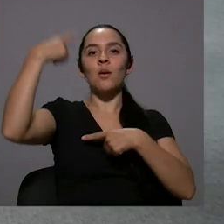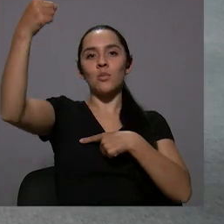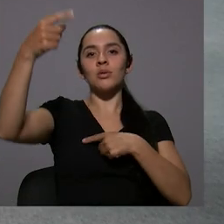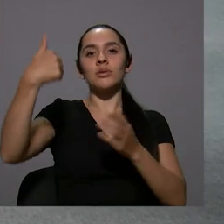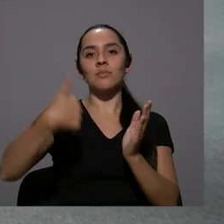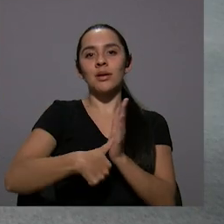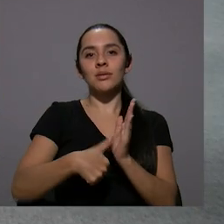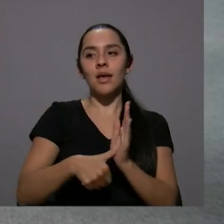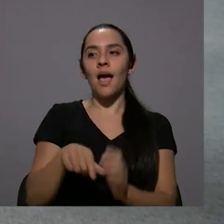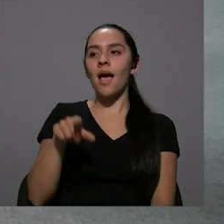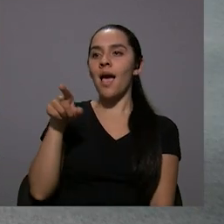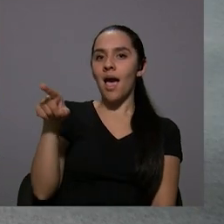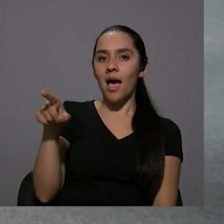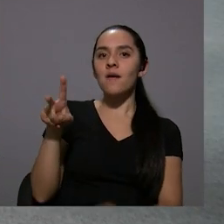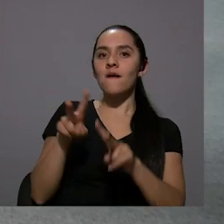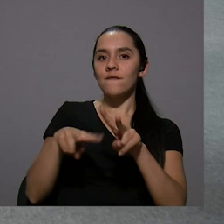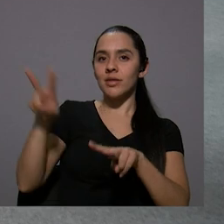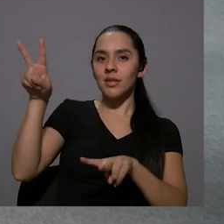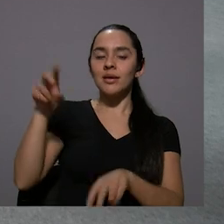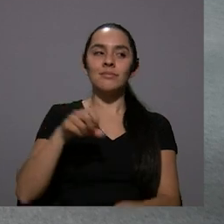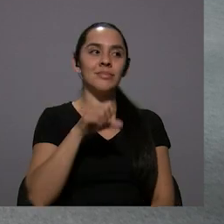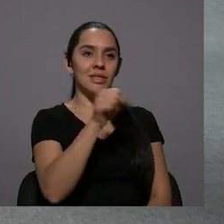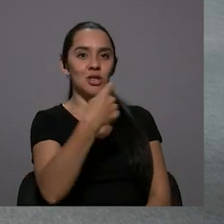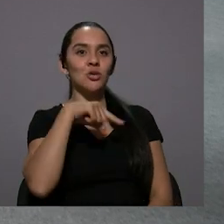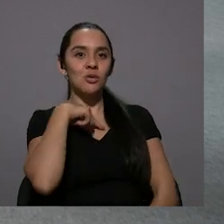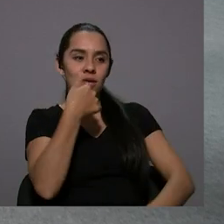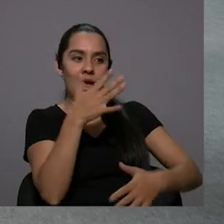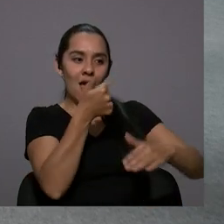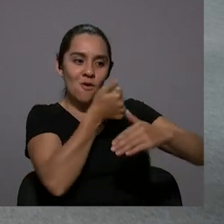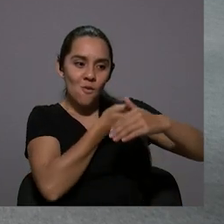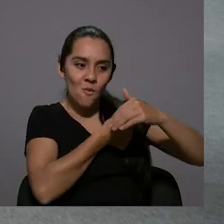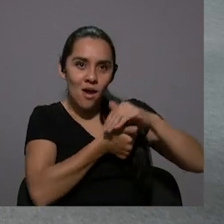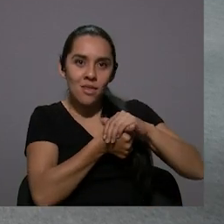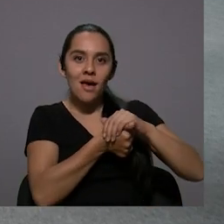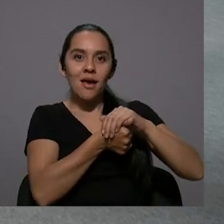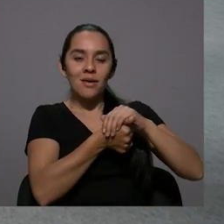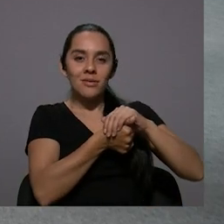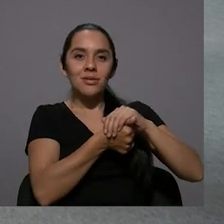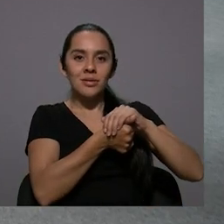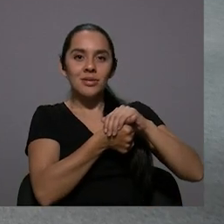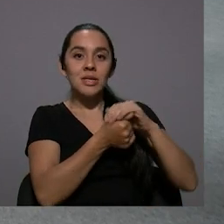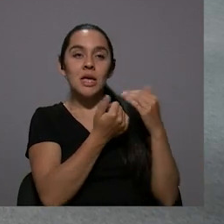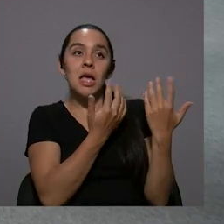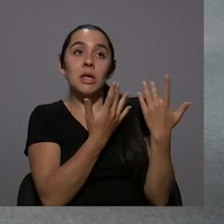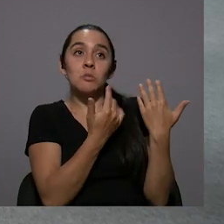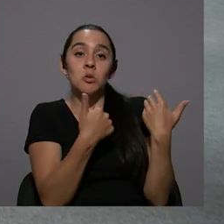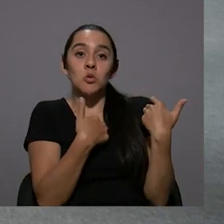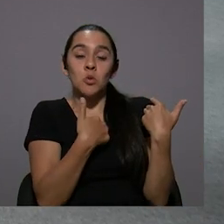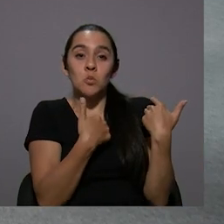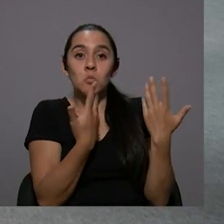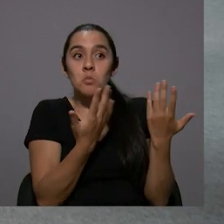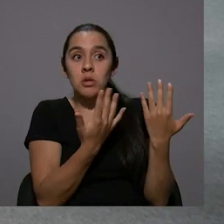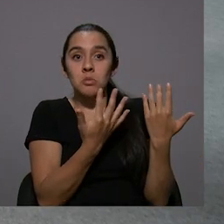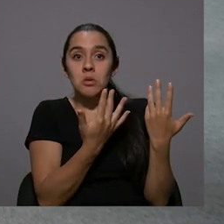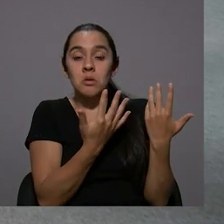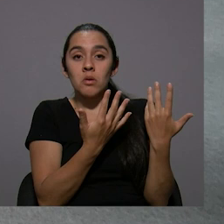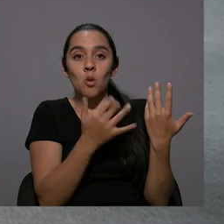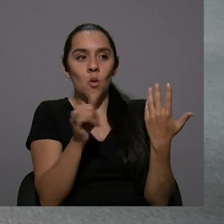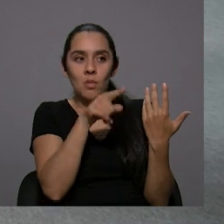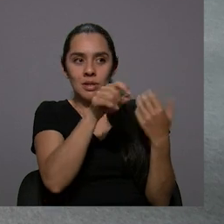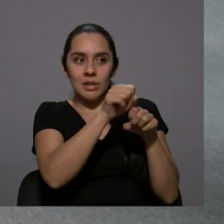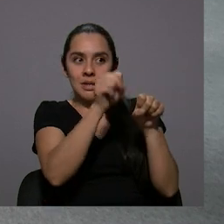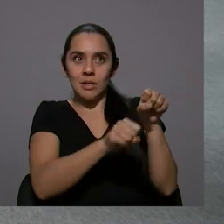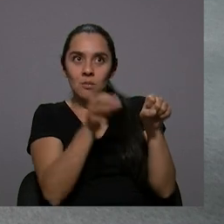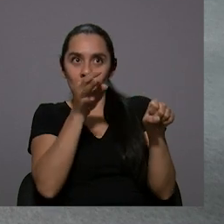próxima elección eso es una gran ventaja verdad Entonces ya las tenemos guardadas entonces este espero yo que vayamos también